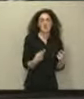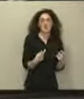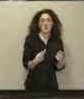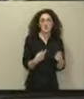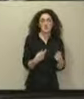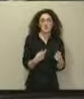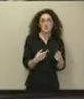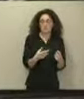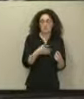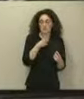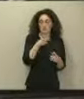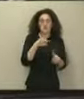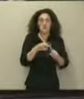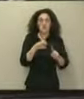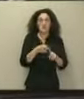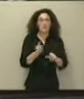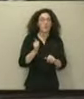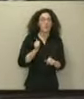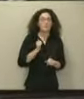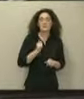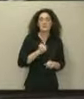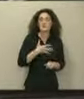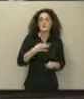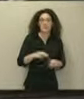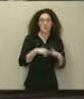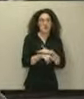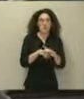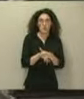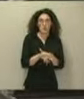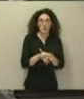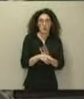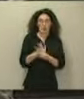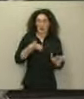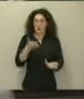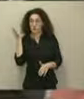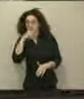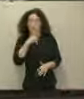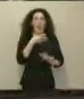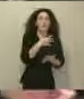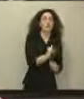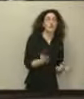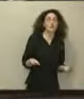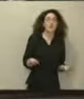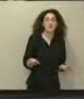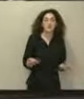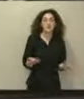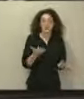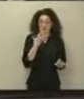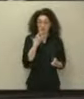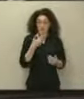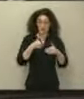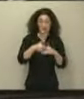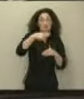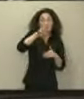sacar todo el aprovechamiento posible a esos recursos que no disponían y que ahora sí los tiene si se va a poner en tres meses